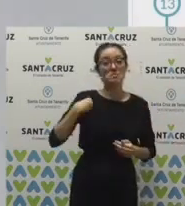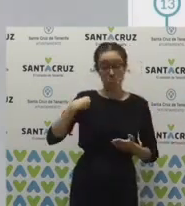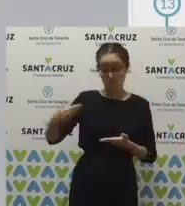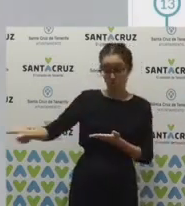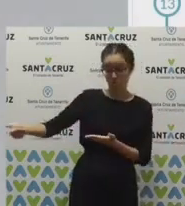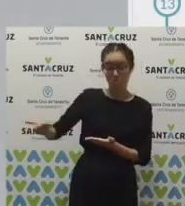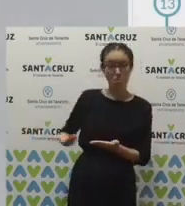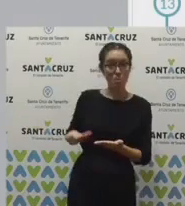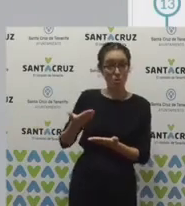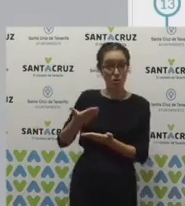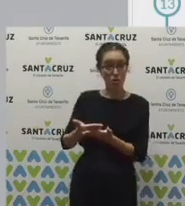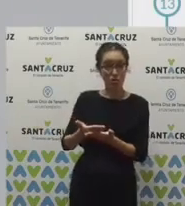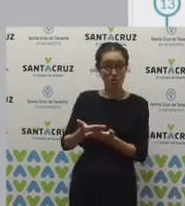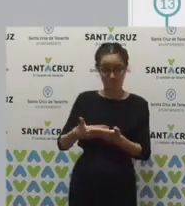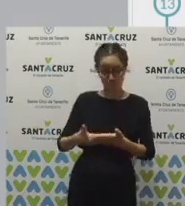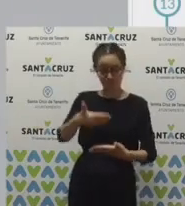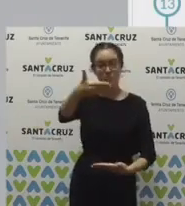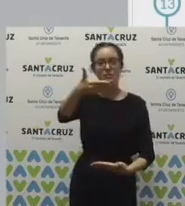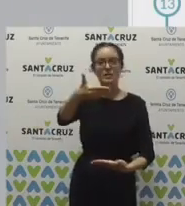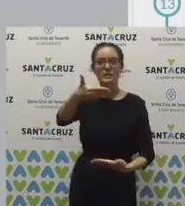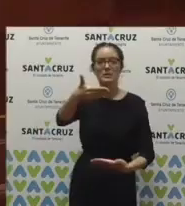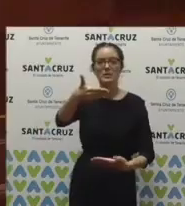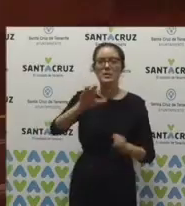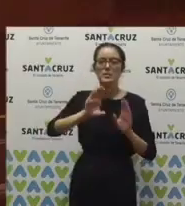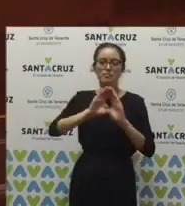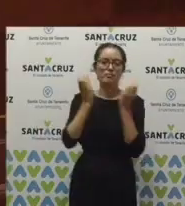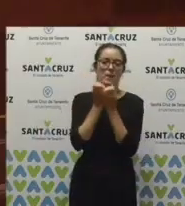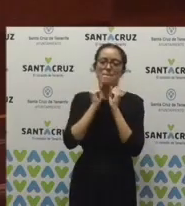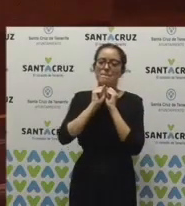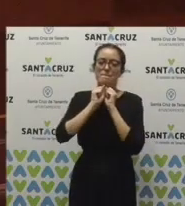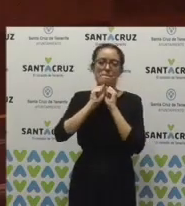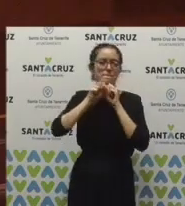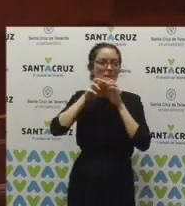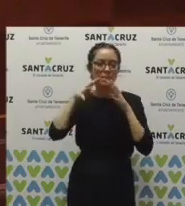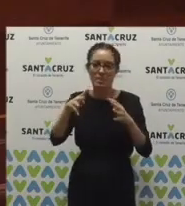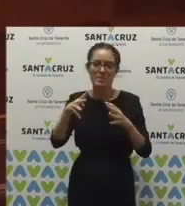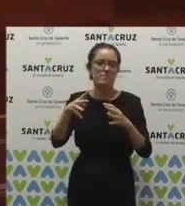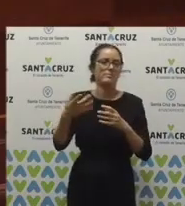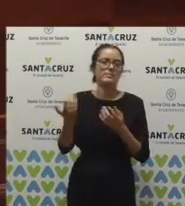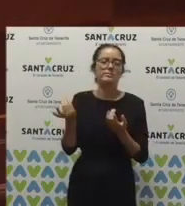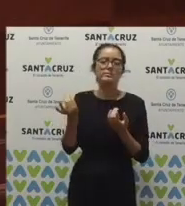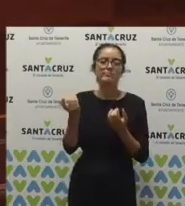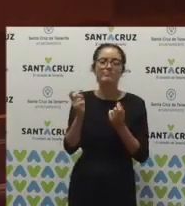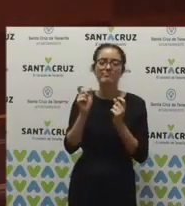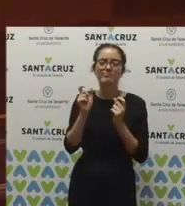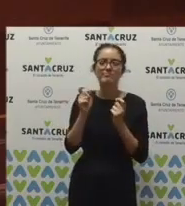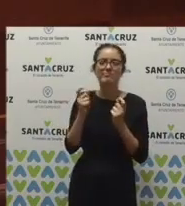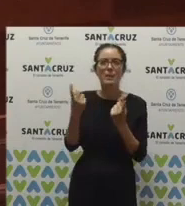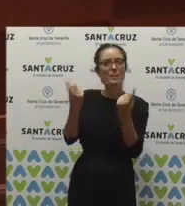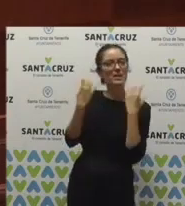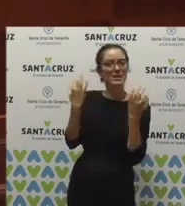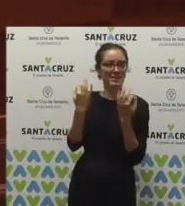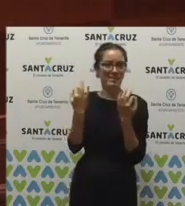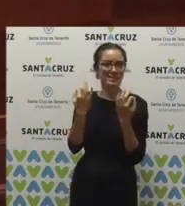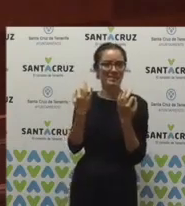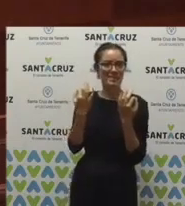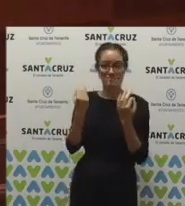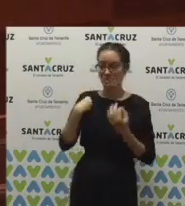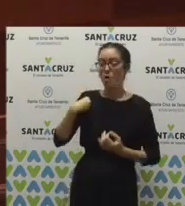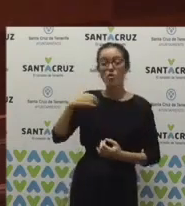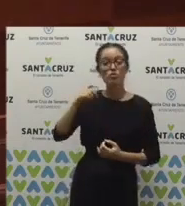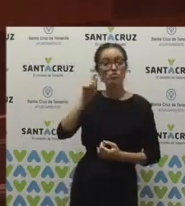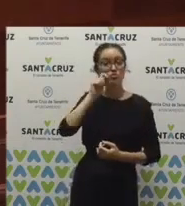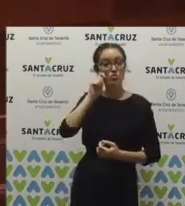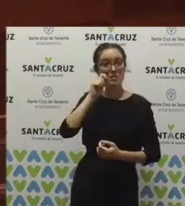está tan temía nos ha enseñado muchas cosas y entre ellas que no sólo podemos depender exclusivamente del turismo